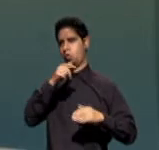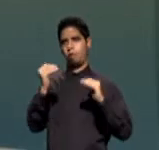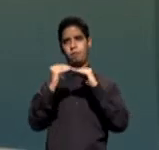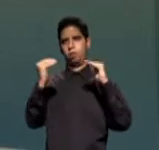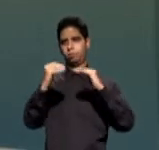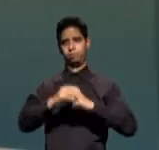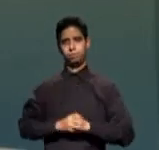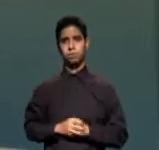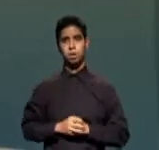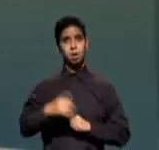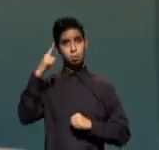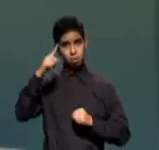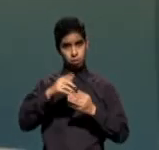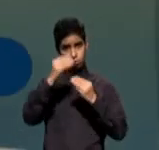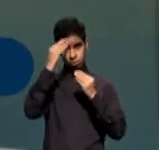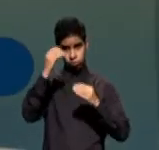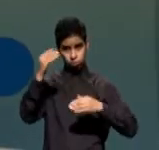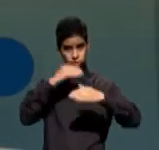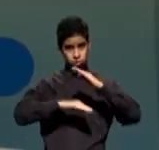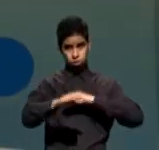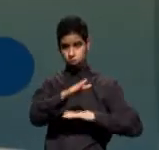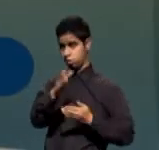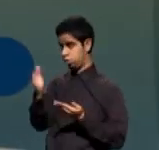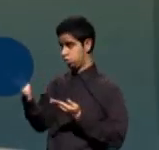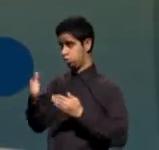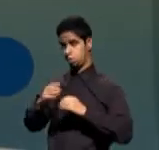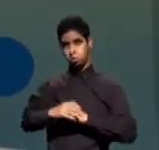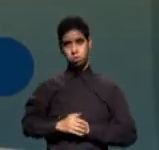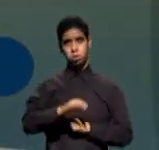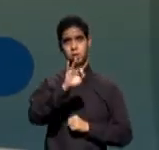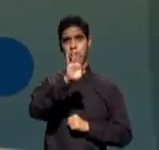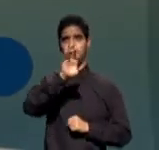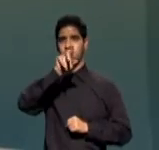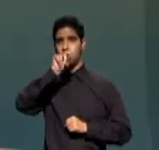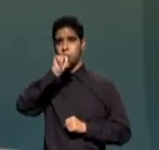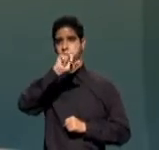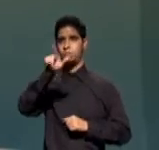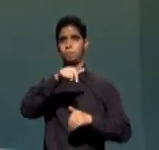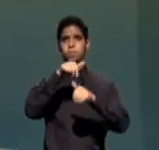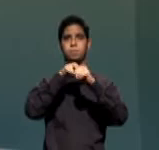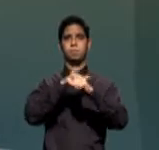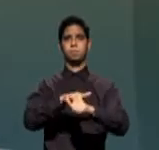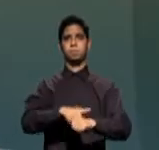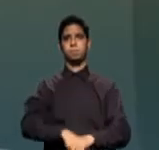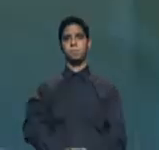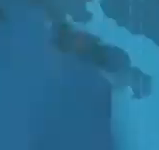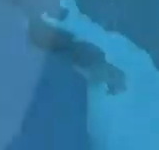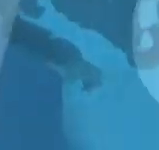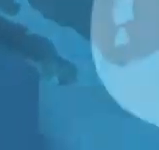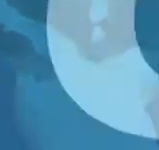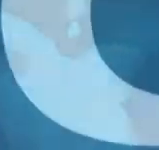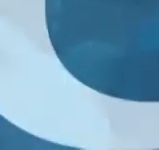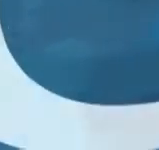otras noticias, visite nuestra página wipr.pr y síganos en nuestras redes en Facebook y Twitter.